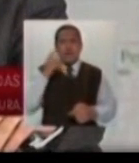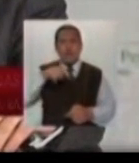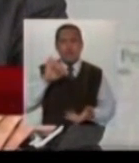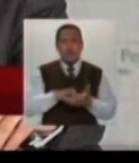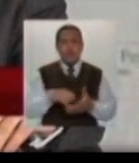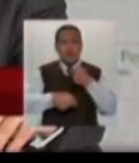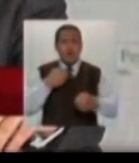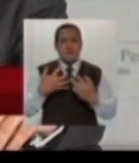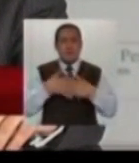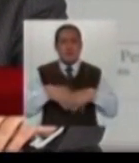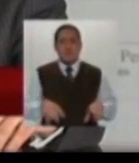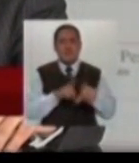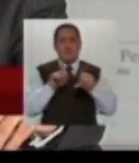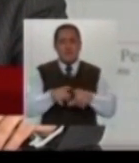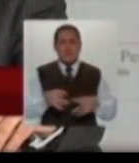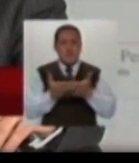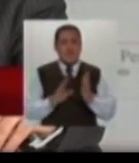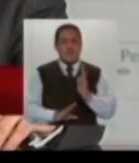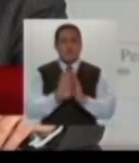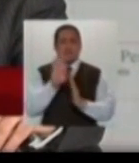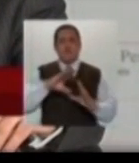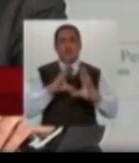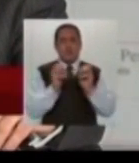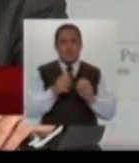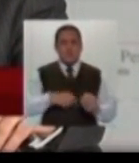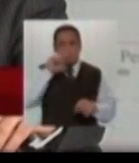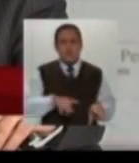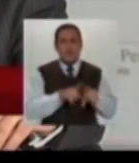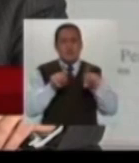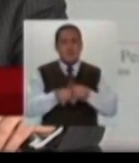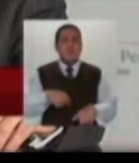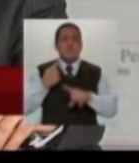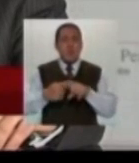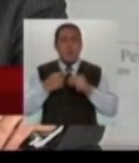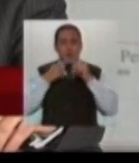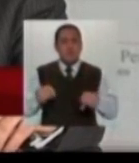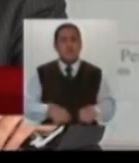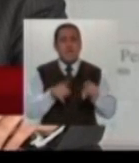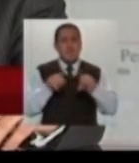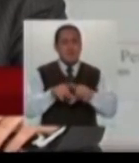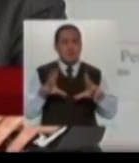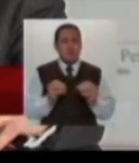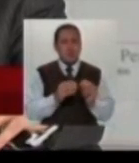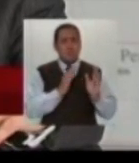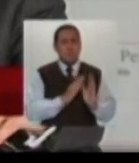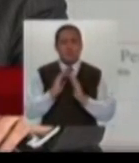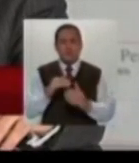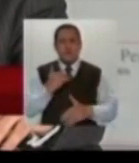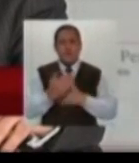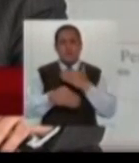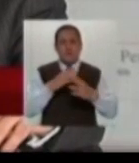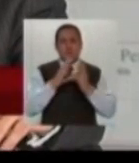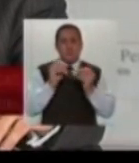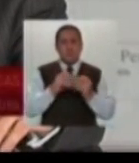privada sea el motor del crecimiento en nuestro país, y para ello también están estos procesos de agilizar las